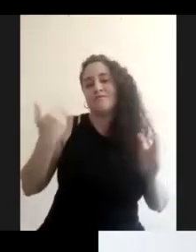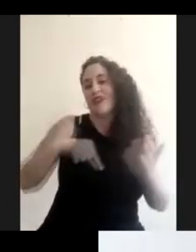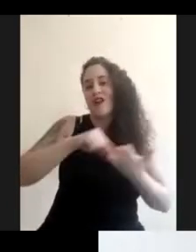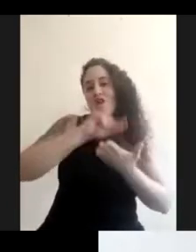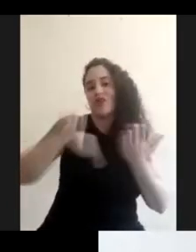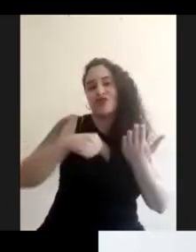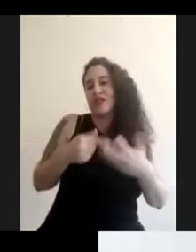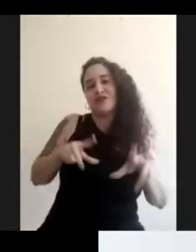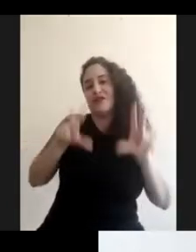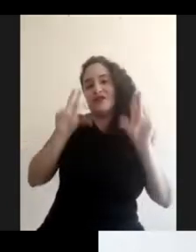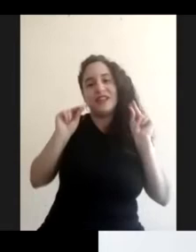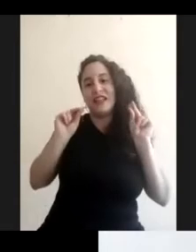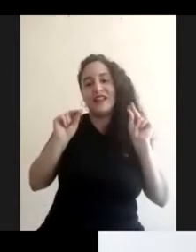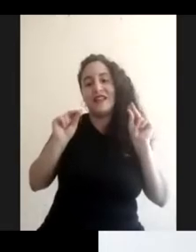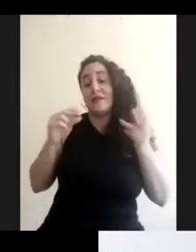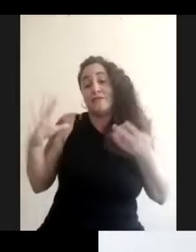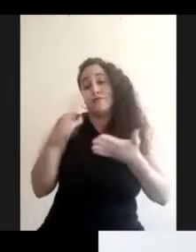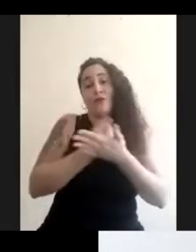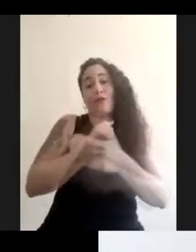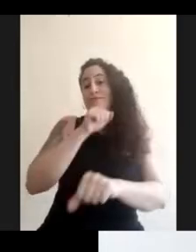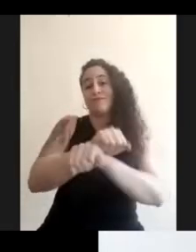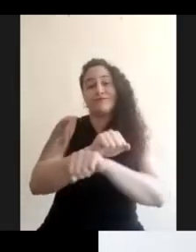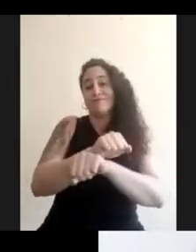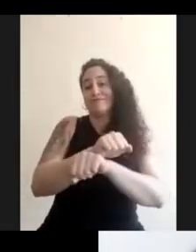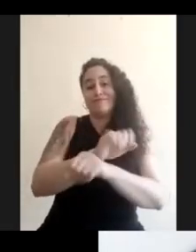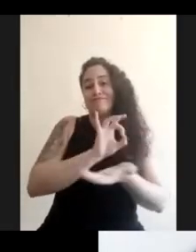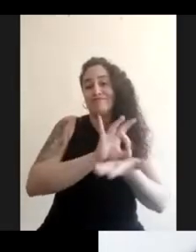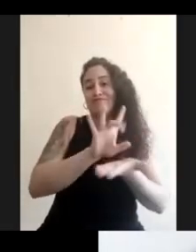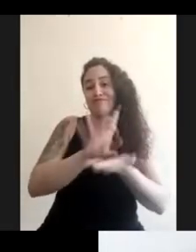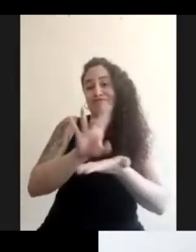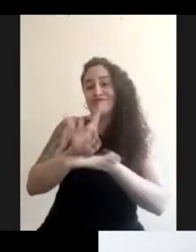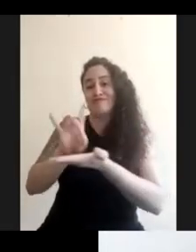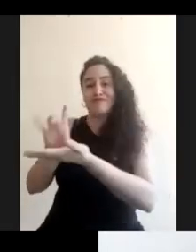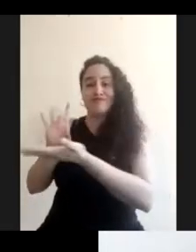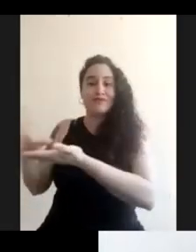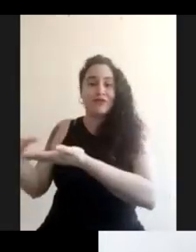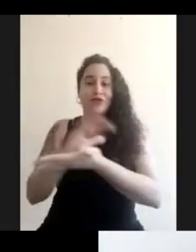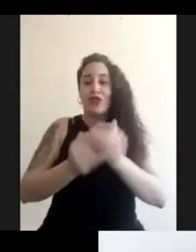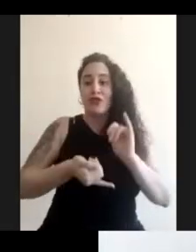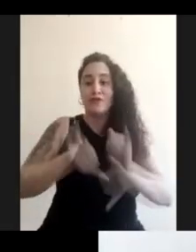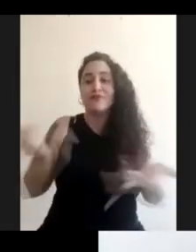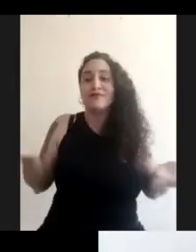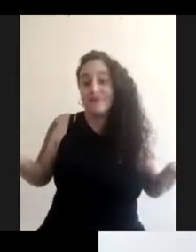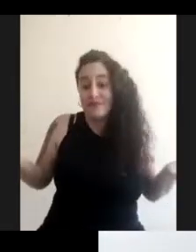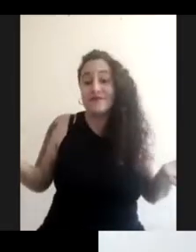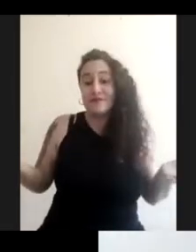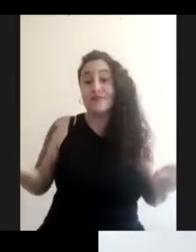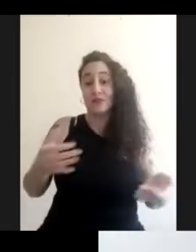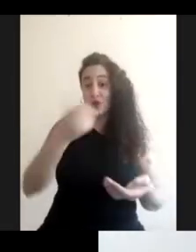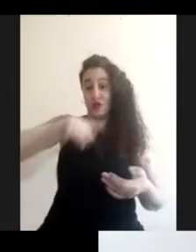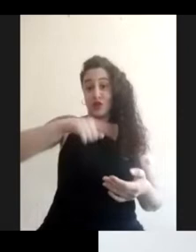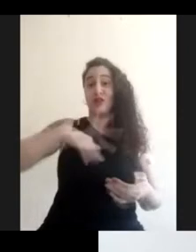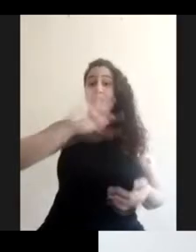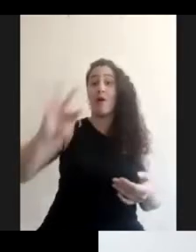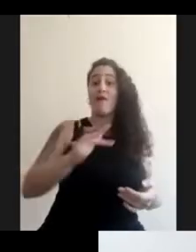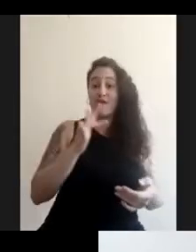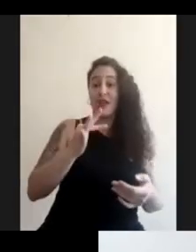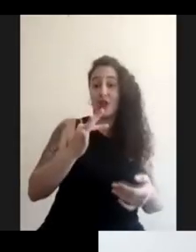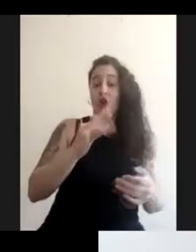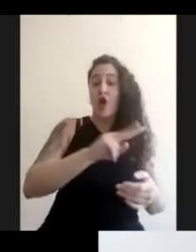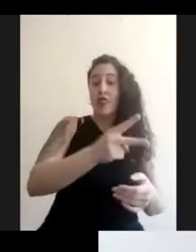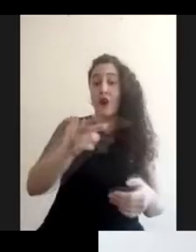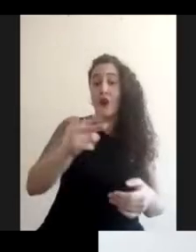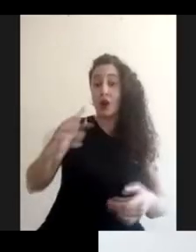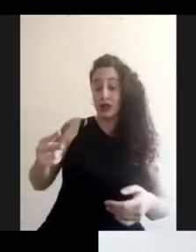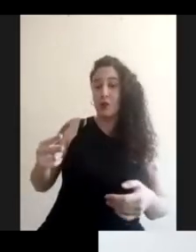todos al paro, o sea, los que estábamos fijo discontinuo y de obra y servicio, por lo menos nos